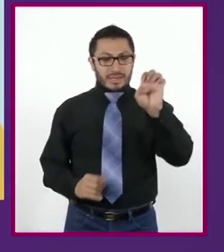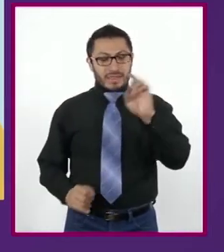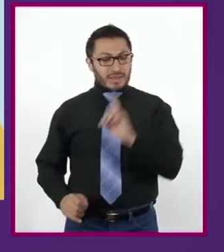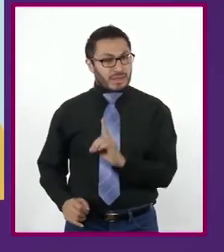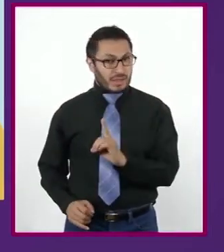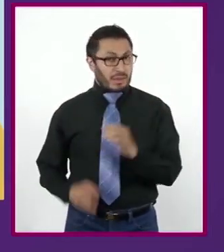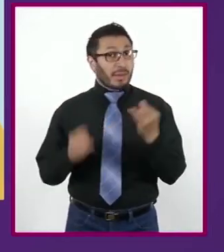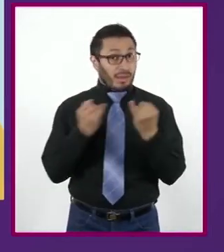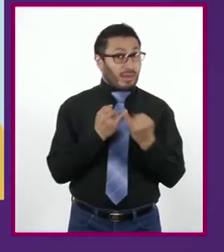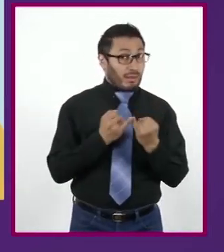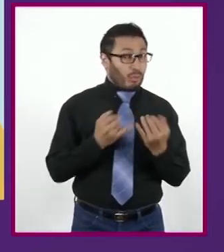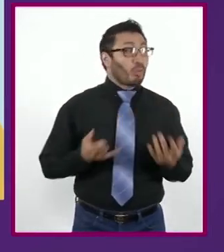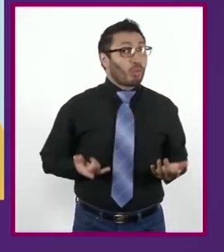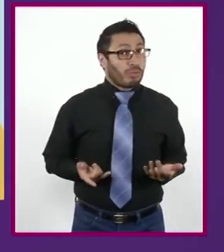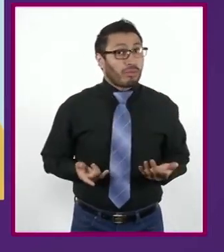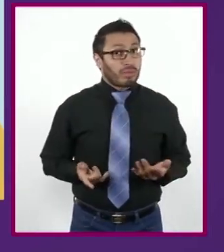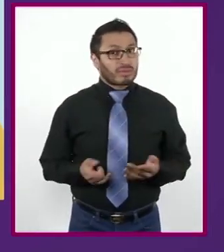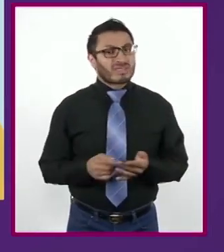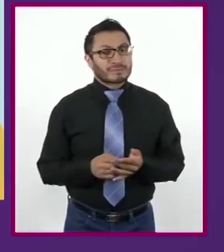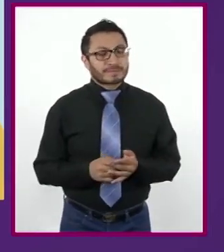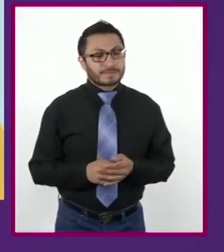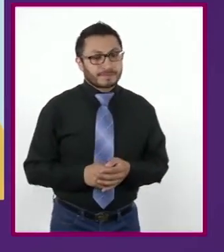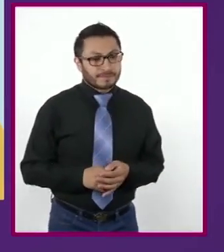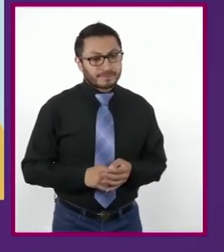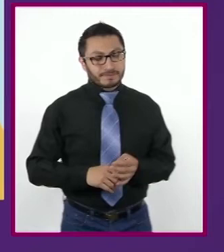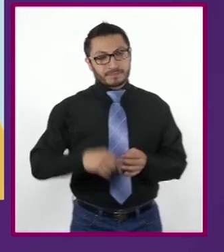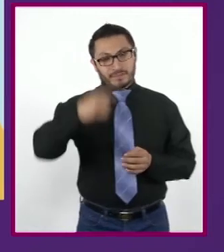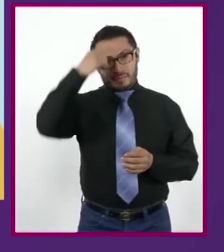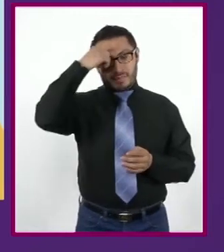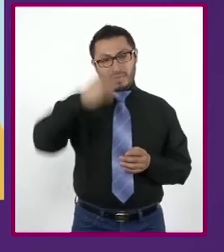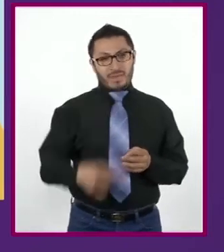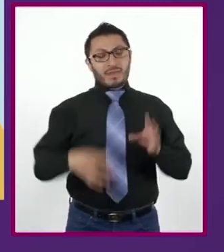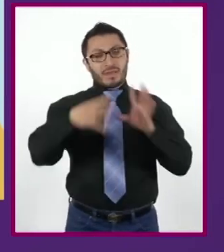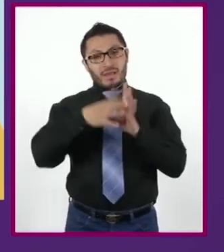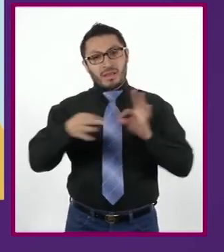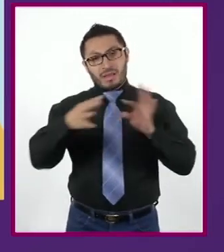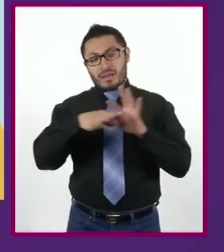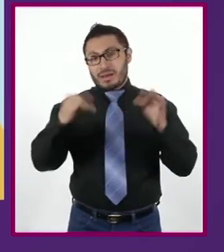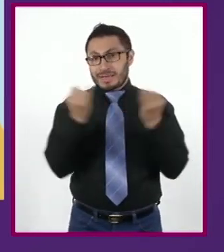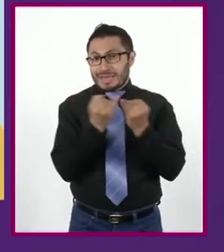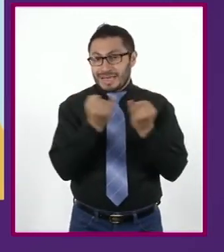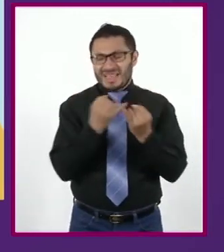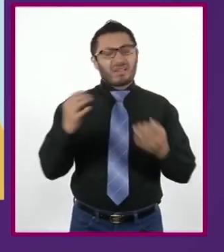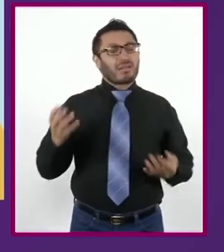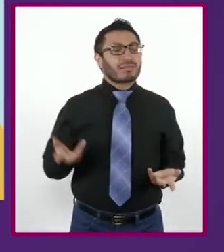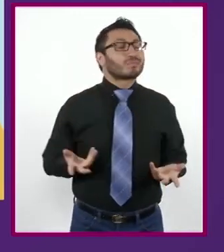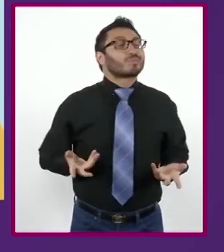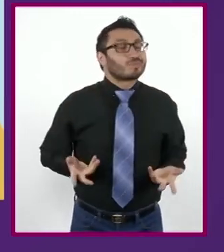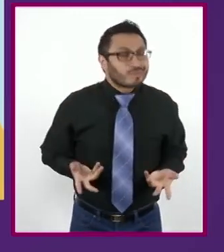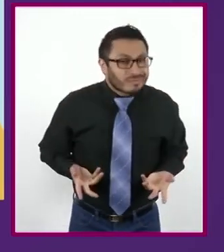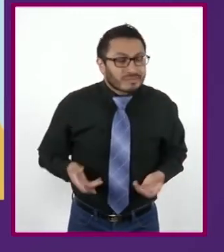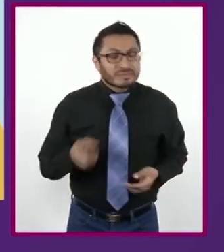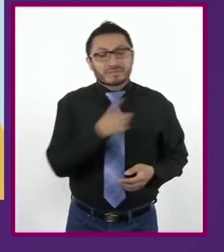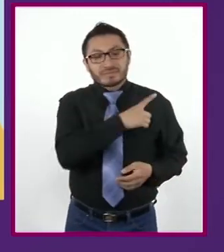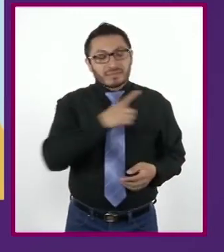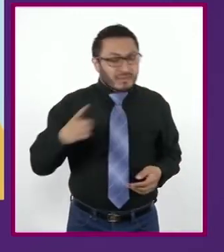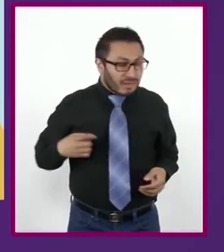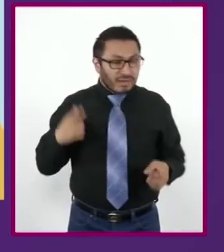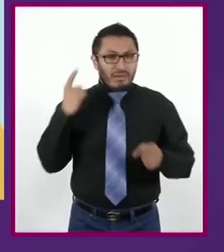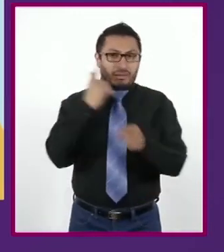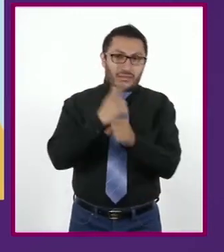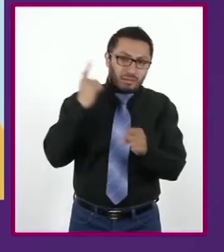CED? Para poder determinar si son congruentes, tenemos que identificar